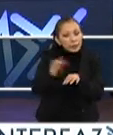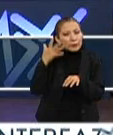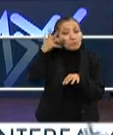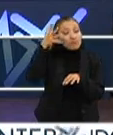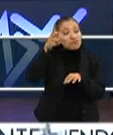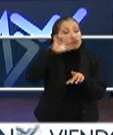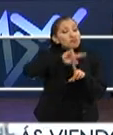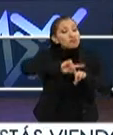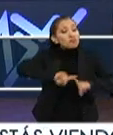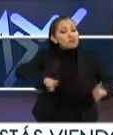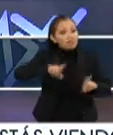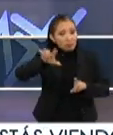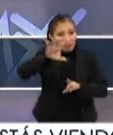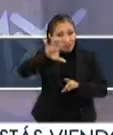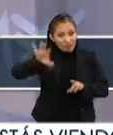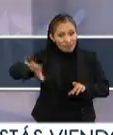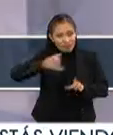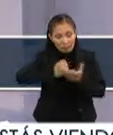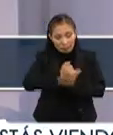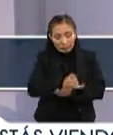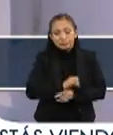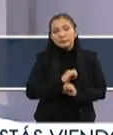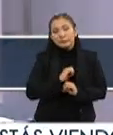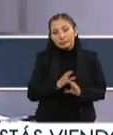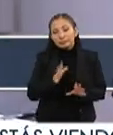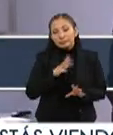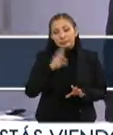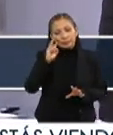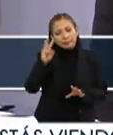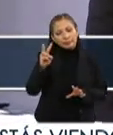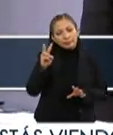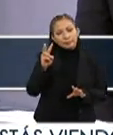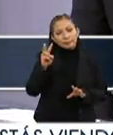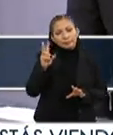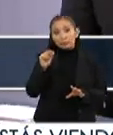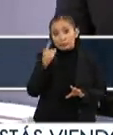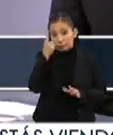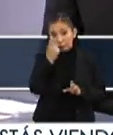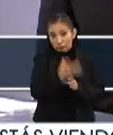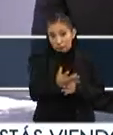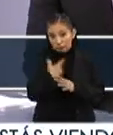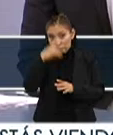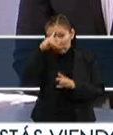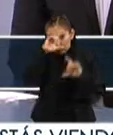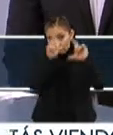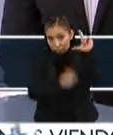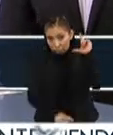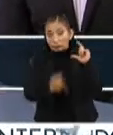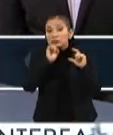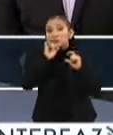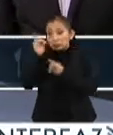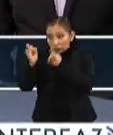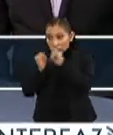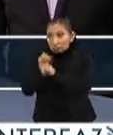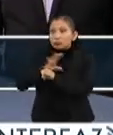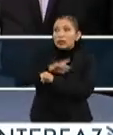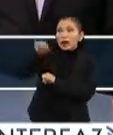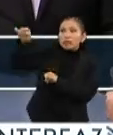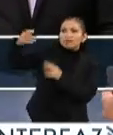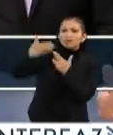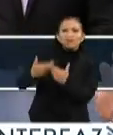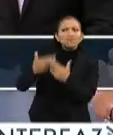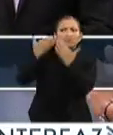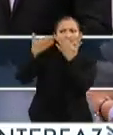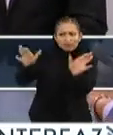la hora de tomar las decisiones. Y sí, evidentemente se notó que no nada más a nivel nacional, sino internacional, hay una